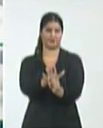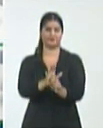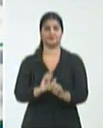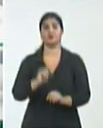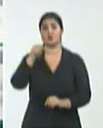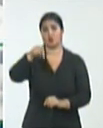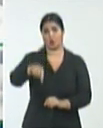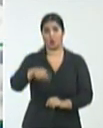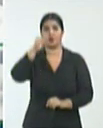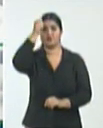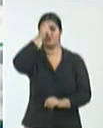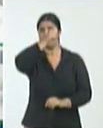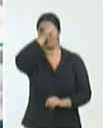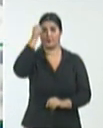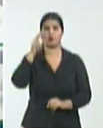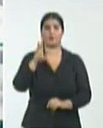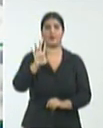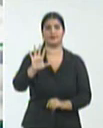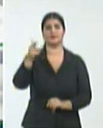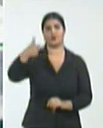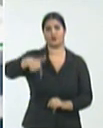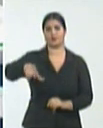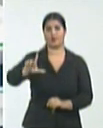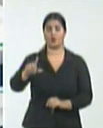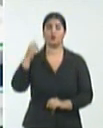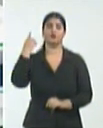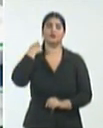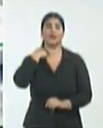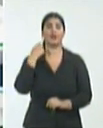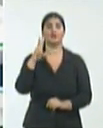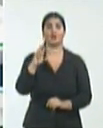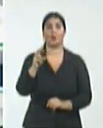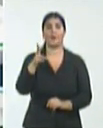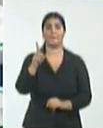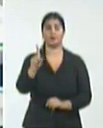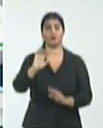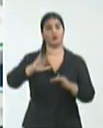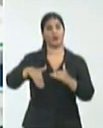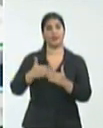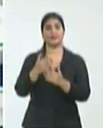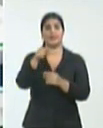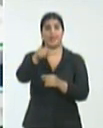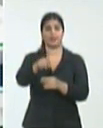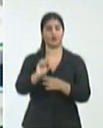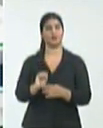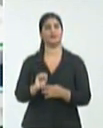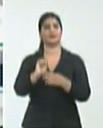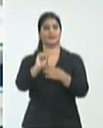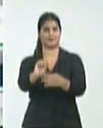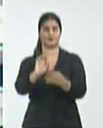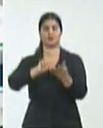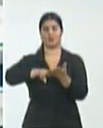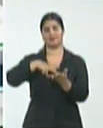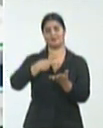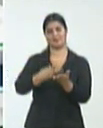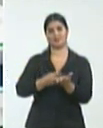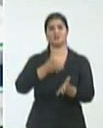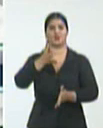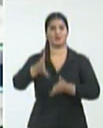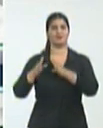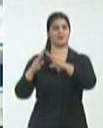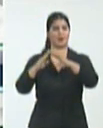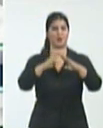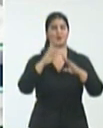domingo 25 de julio de 2021. Contamos con el servicio de lengua de señas para la comunidad sorda de Cuba. Nos